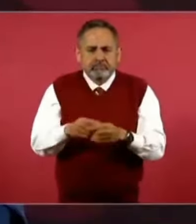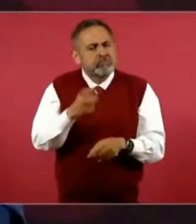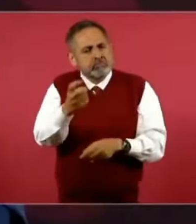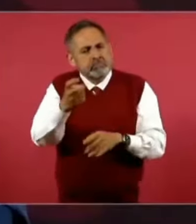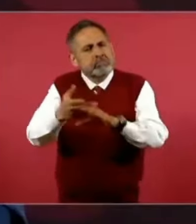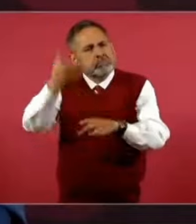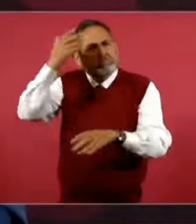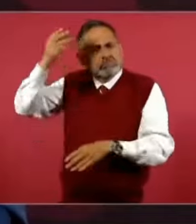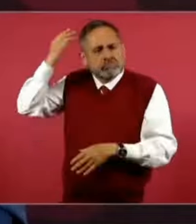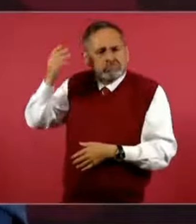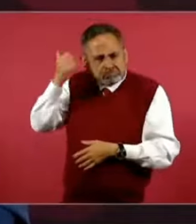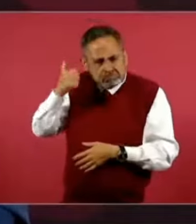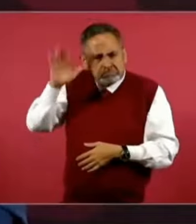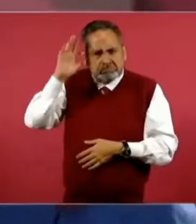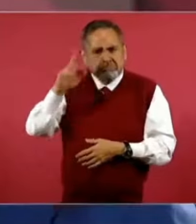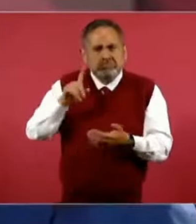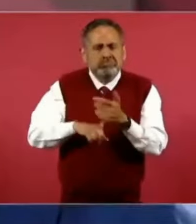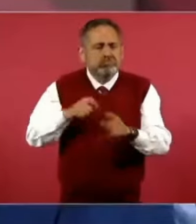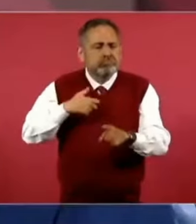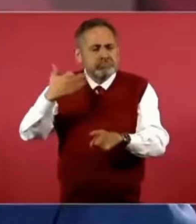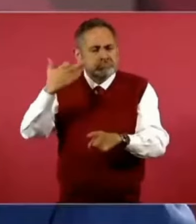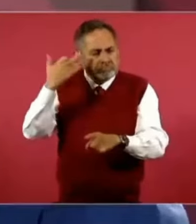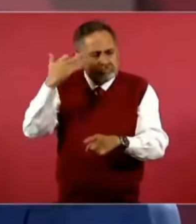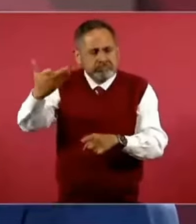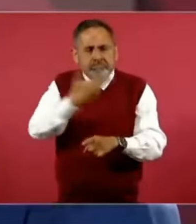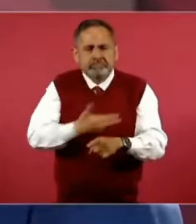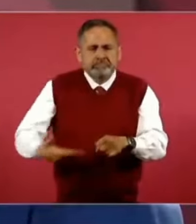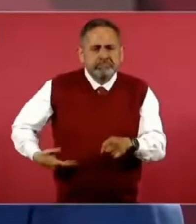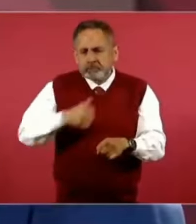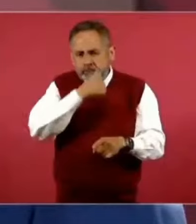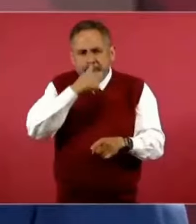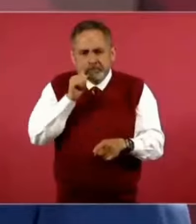así era en la época del presidente Juárez.